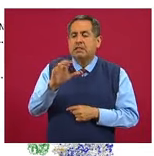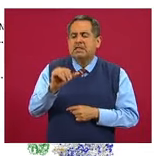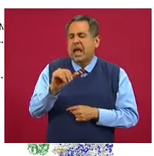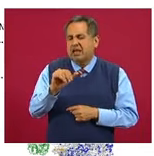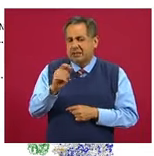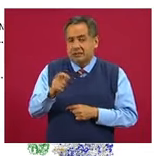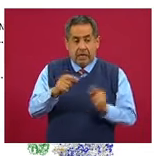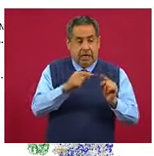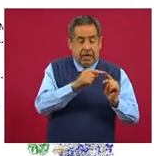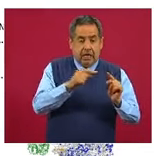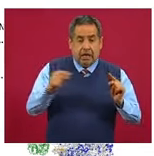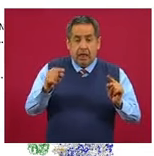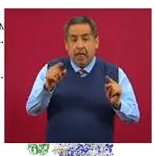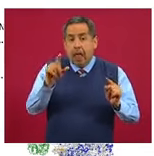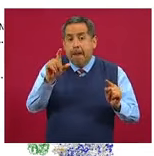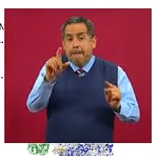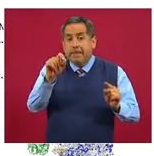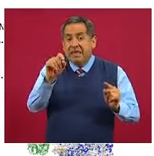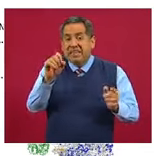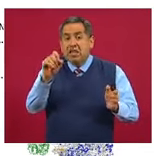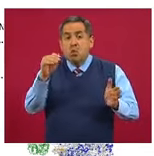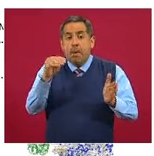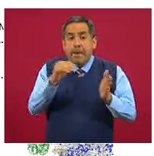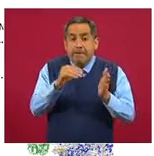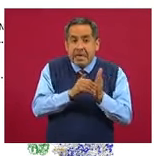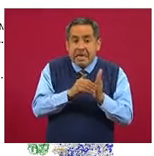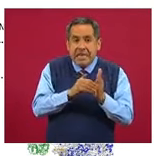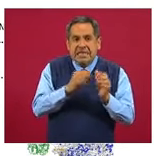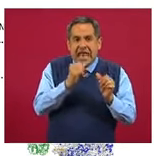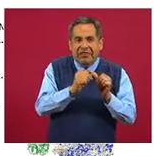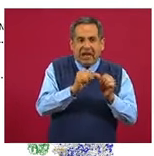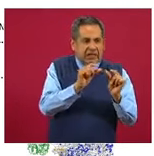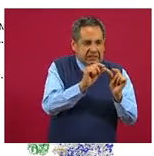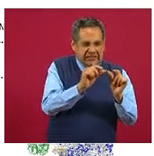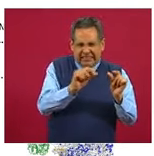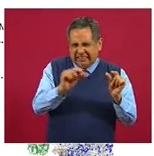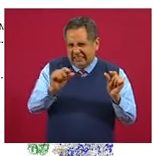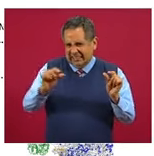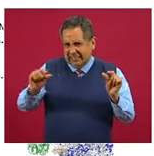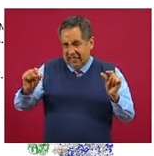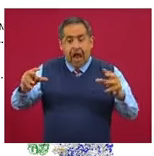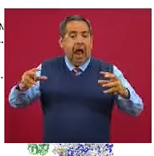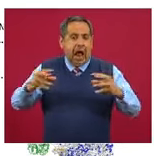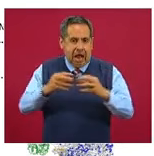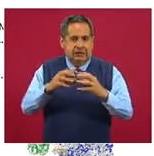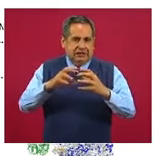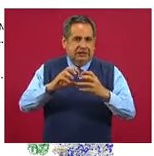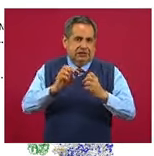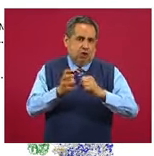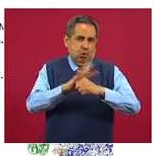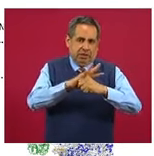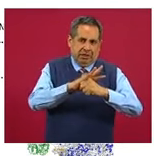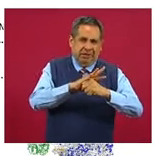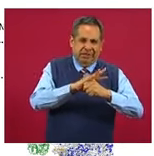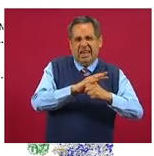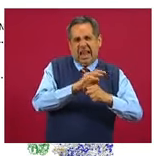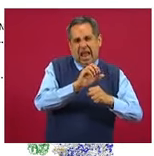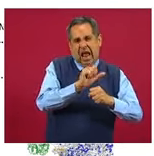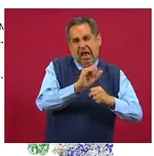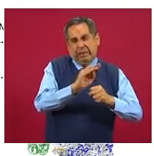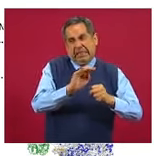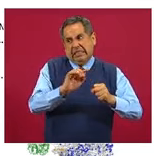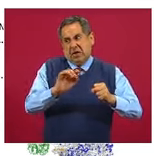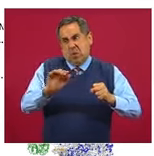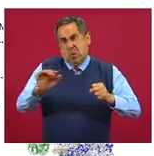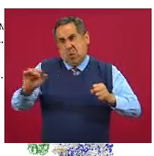29,000 letras, 29,000 nucleótidos que conforman este material genético. Y bueno, ¿para qué nos interesa